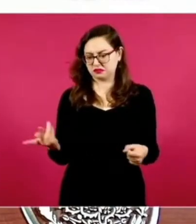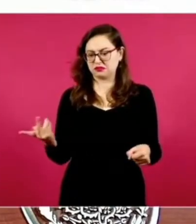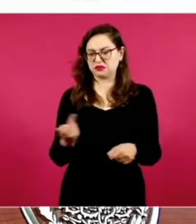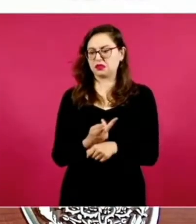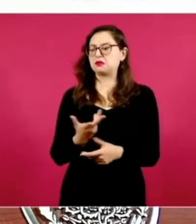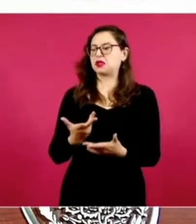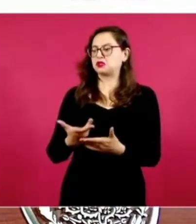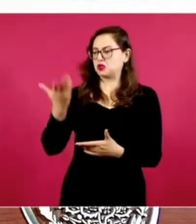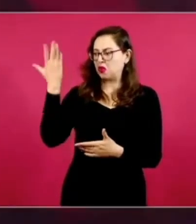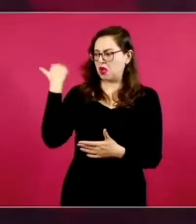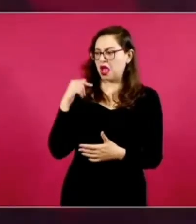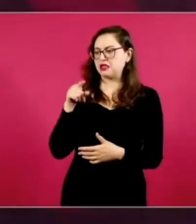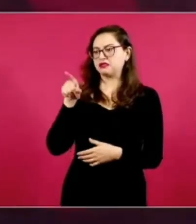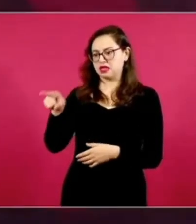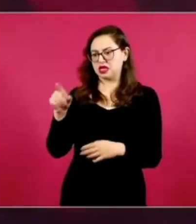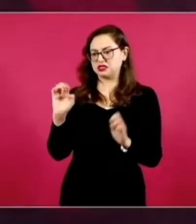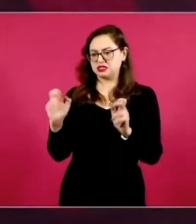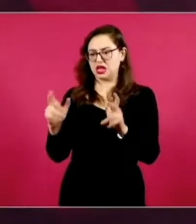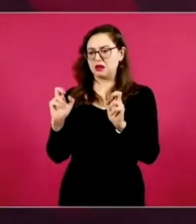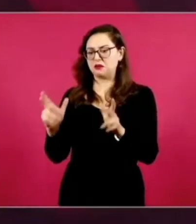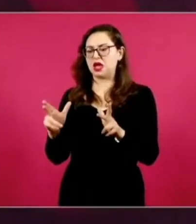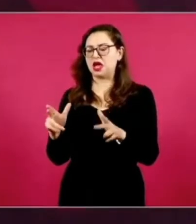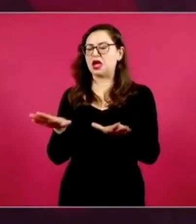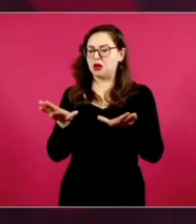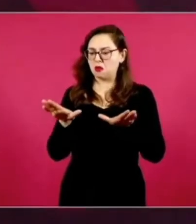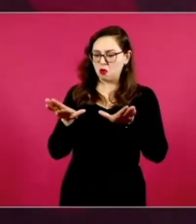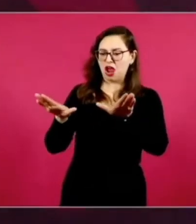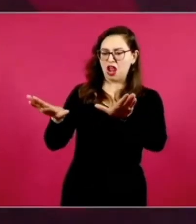del ejército en Chiapas?